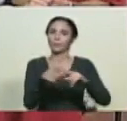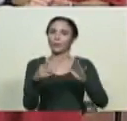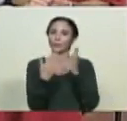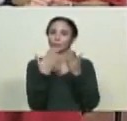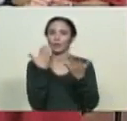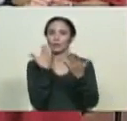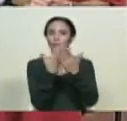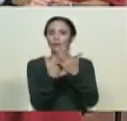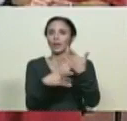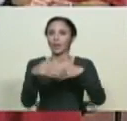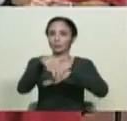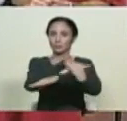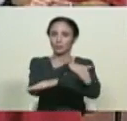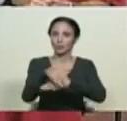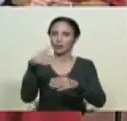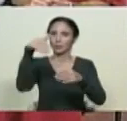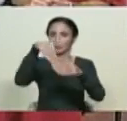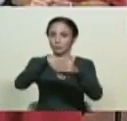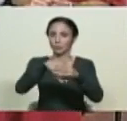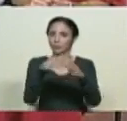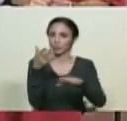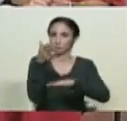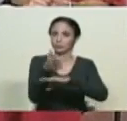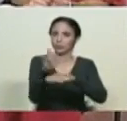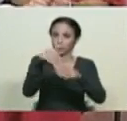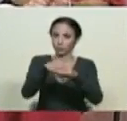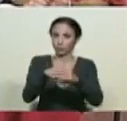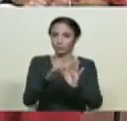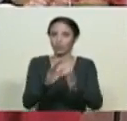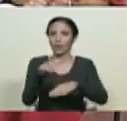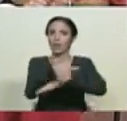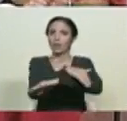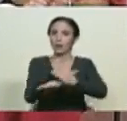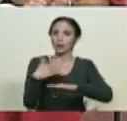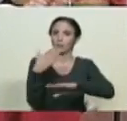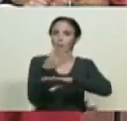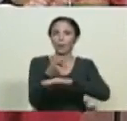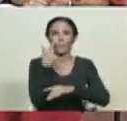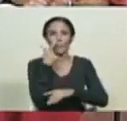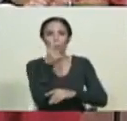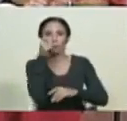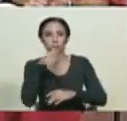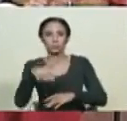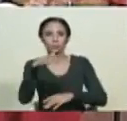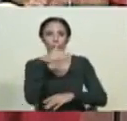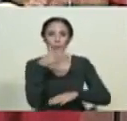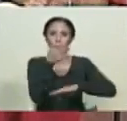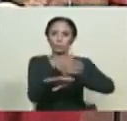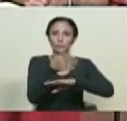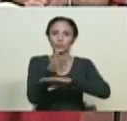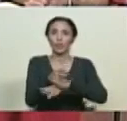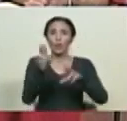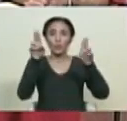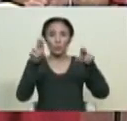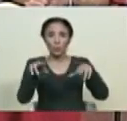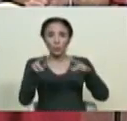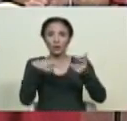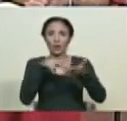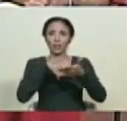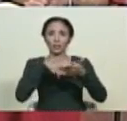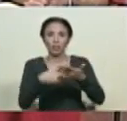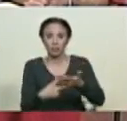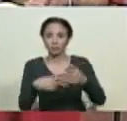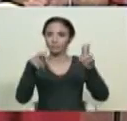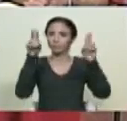calle, que fuimos a votar a nuestro centro de votación, vimos a ese pueblo que no se va a rendir